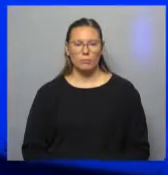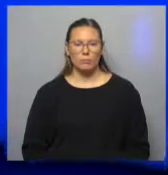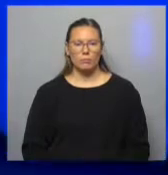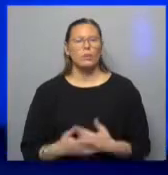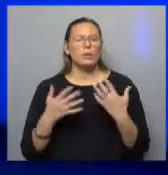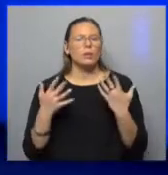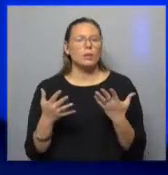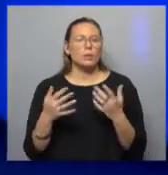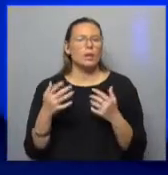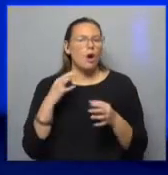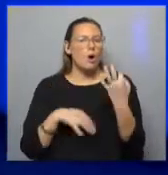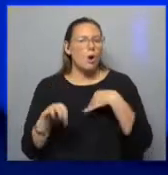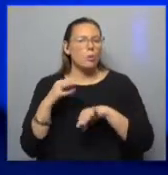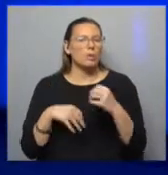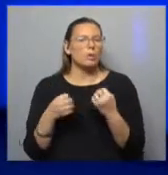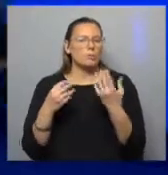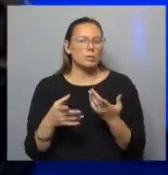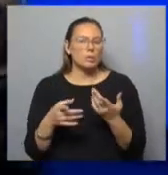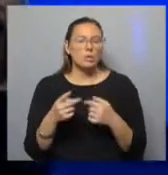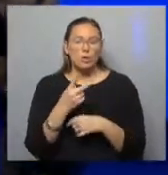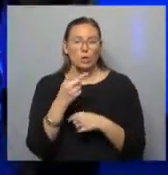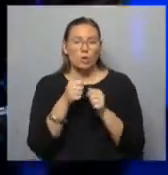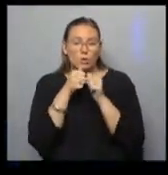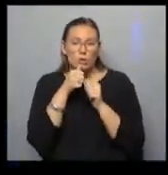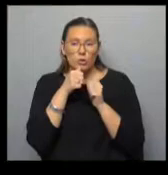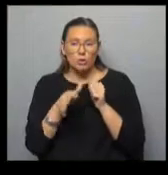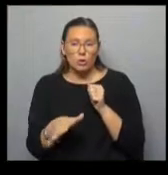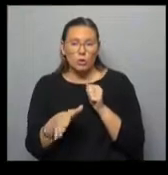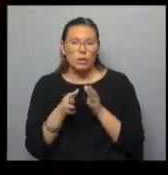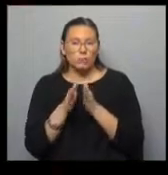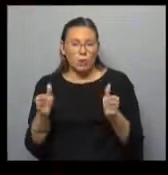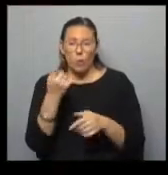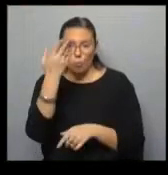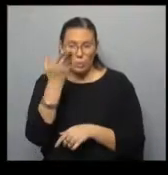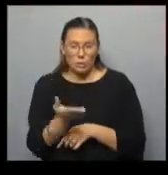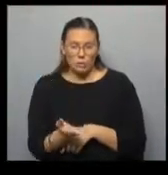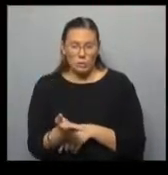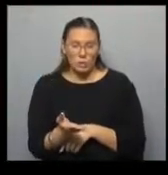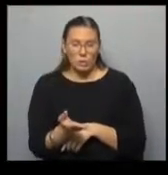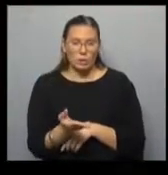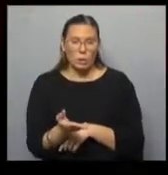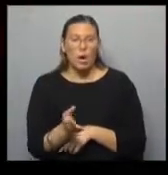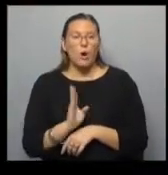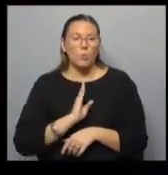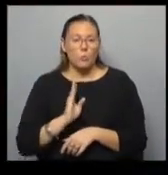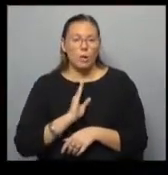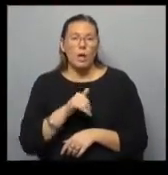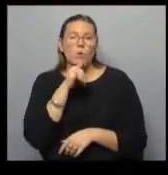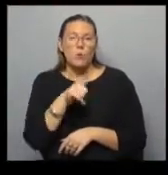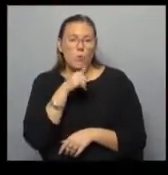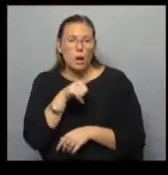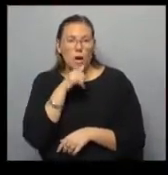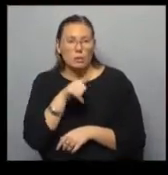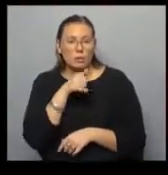¿Qué pasa en esta obra? La obra son 2 historias por separado, un personaje de una mujer que nos cuenta, nos